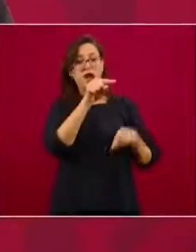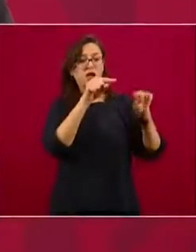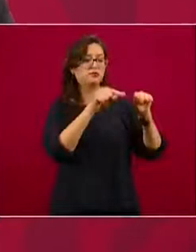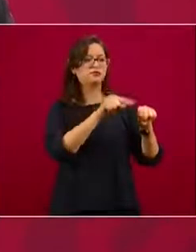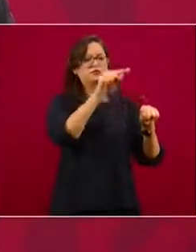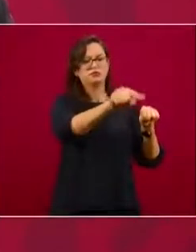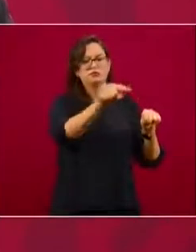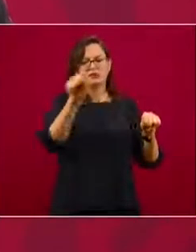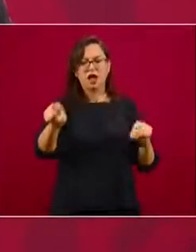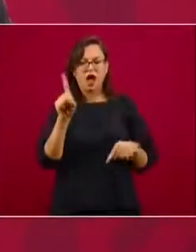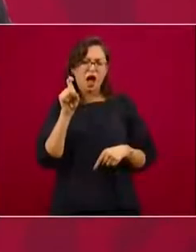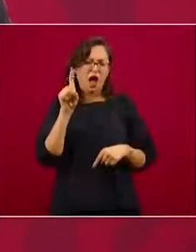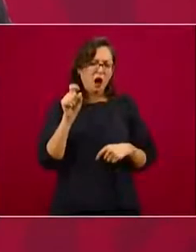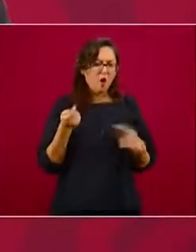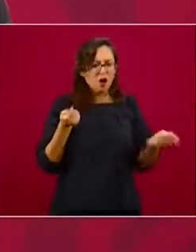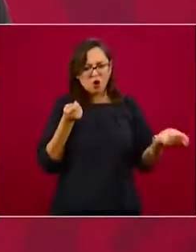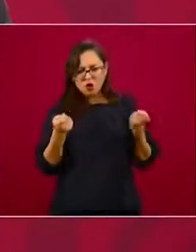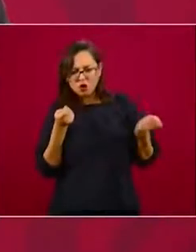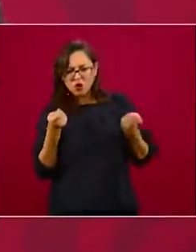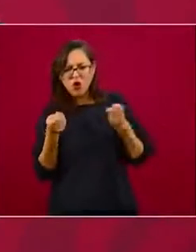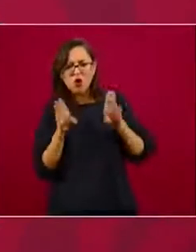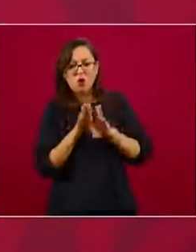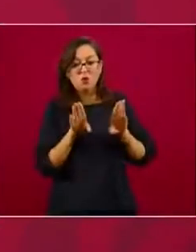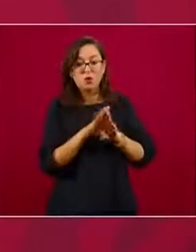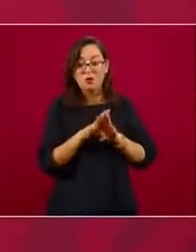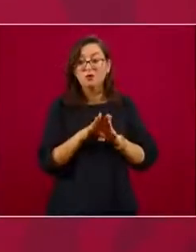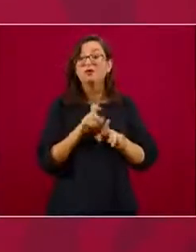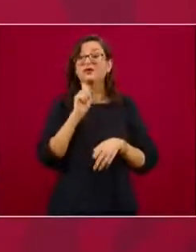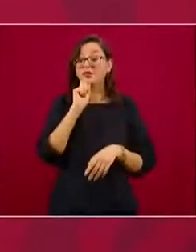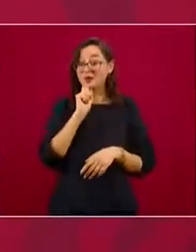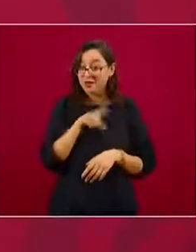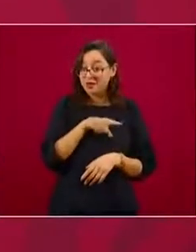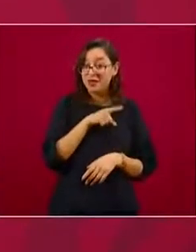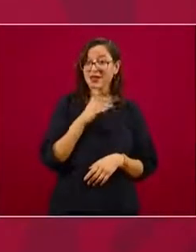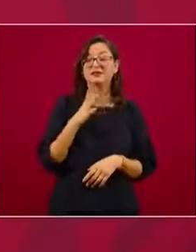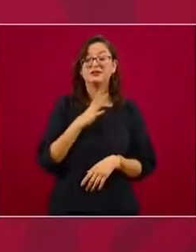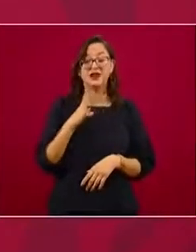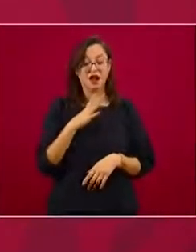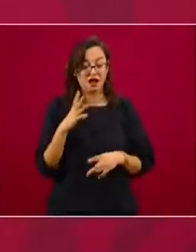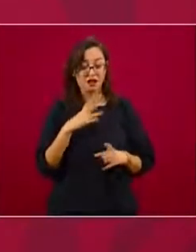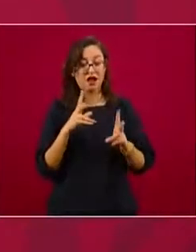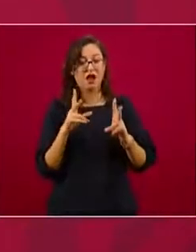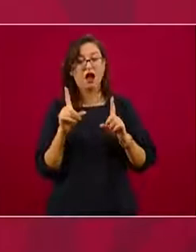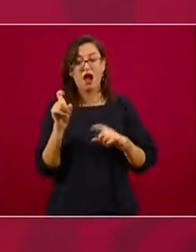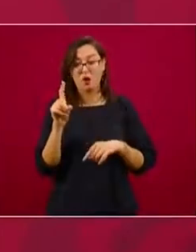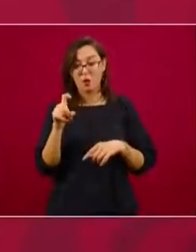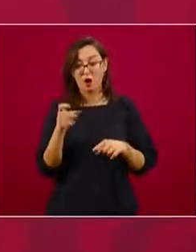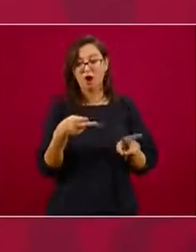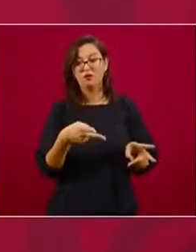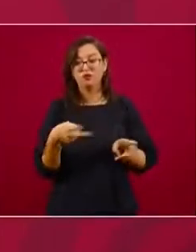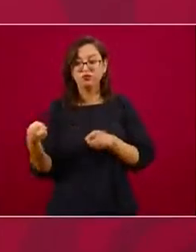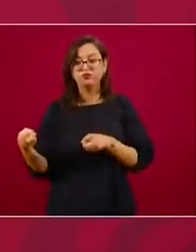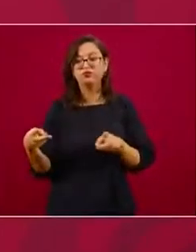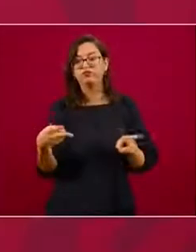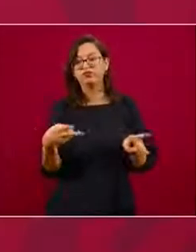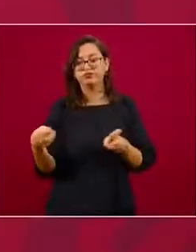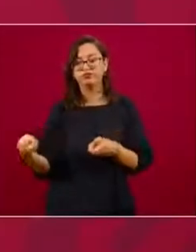porque también tenemos información de que hay huachicol en el manejo del agua. Y son